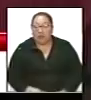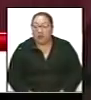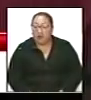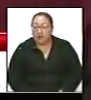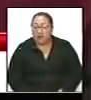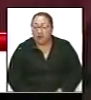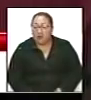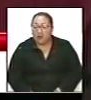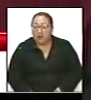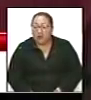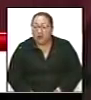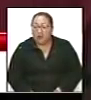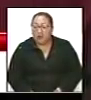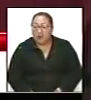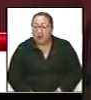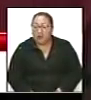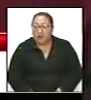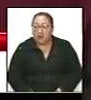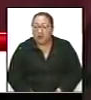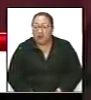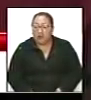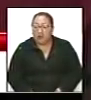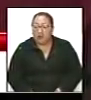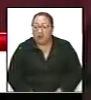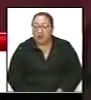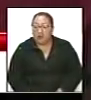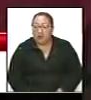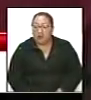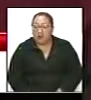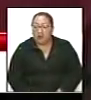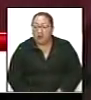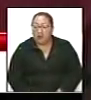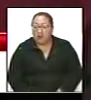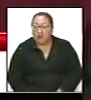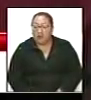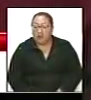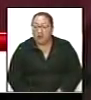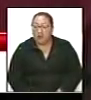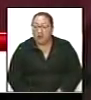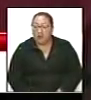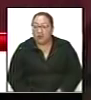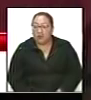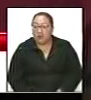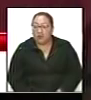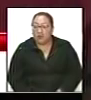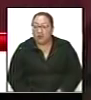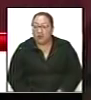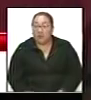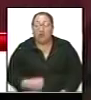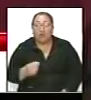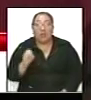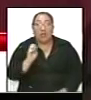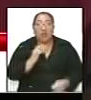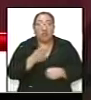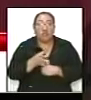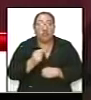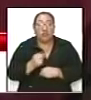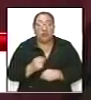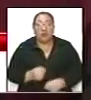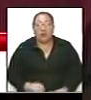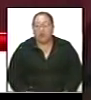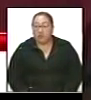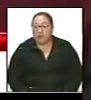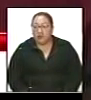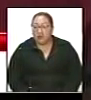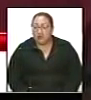es el punto de cotejo, ¿por qué se suma enero como objeto de sentencia? O sea, si enero es mi punto de